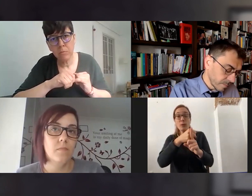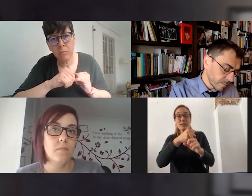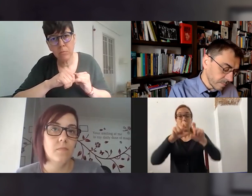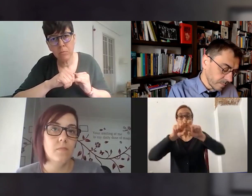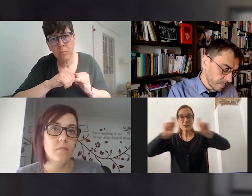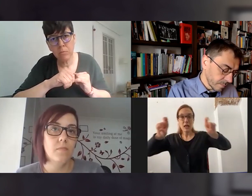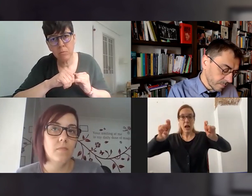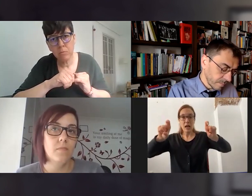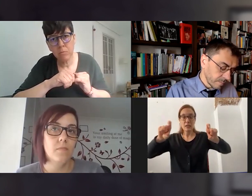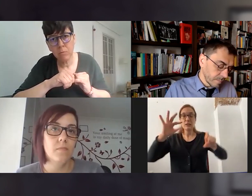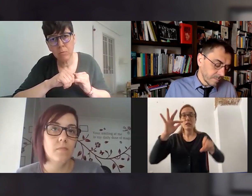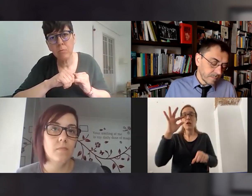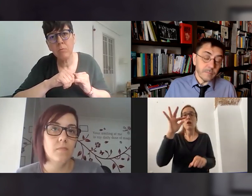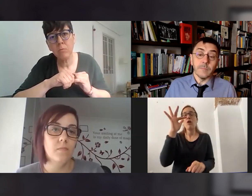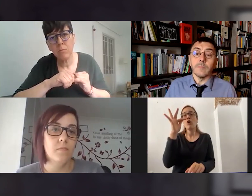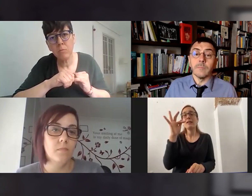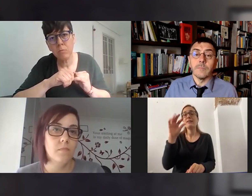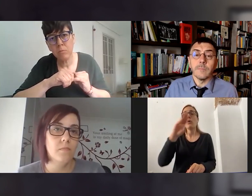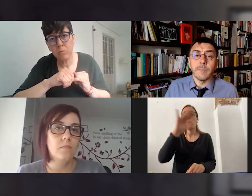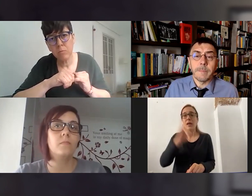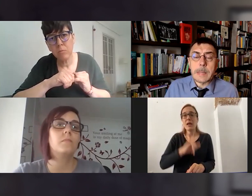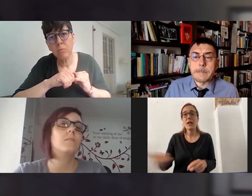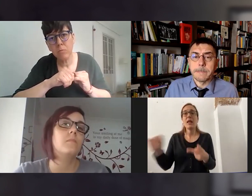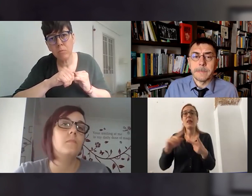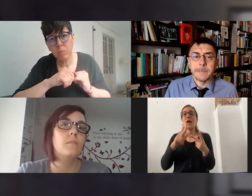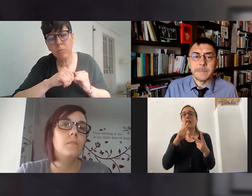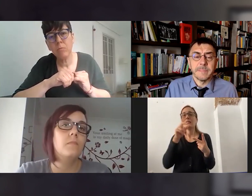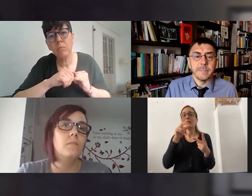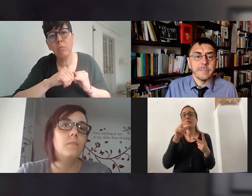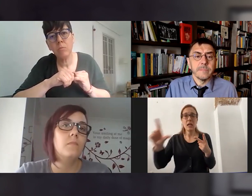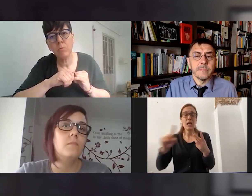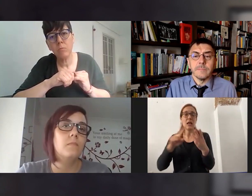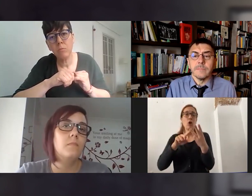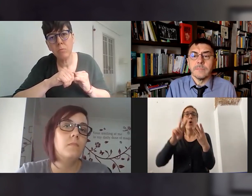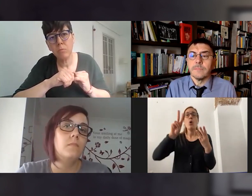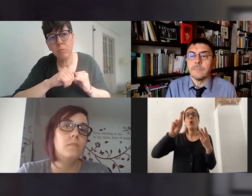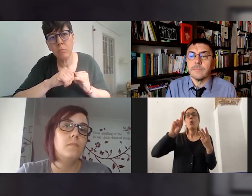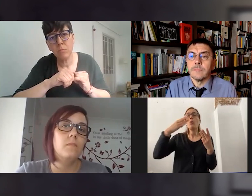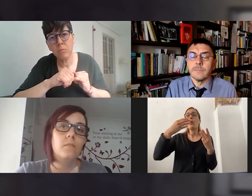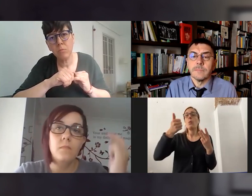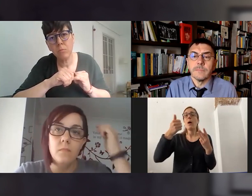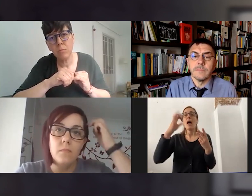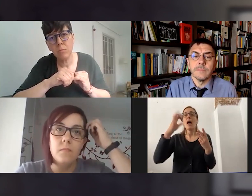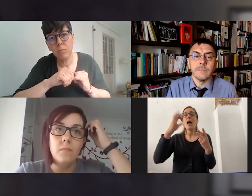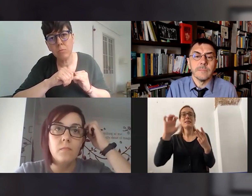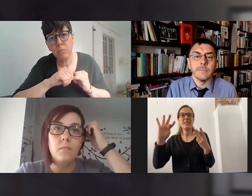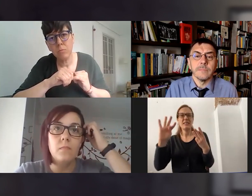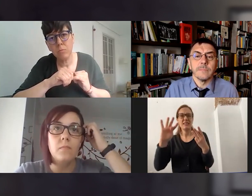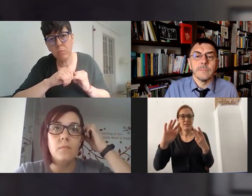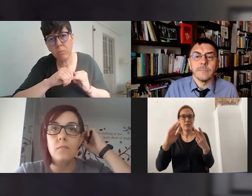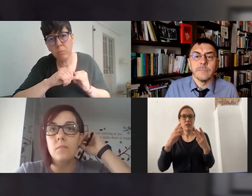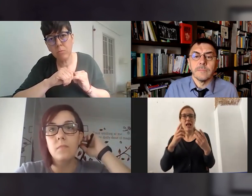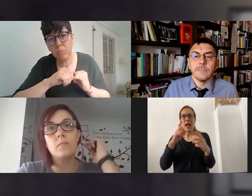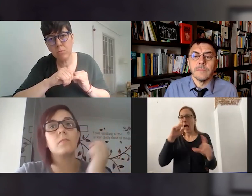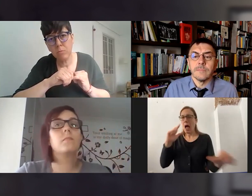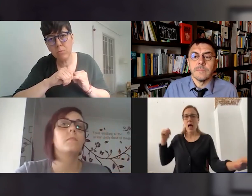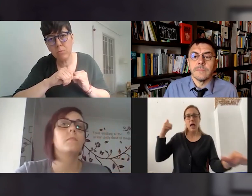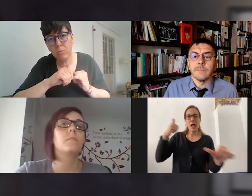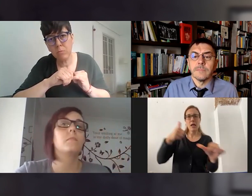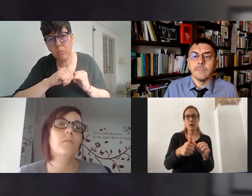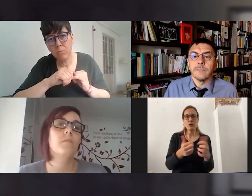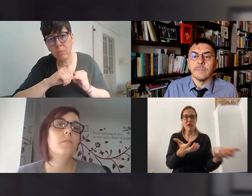Florentino Pérez, OHL, Urbaser, las grandes multinacionales, que llevan 25 años beneficiándose a costa del fracaso de toda la región. Entonces